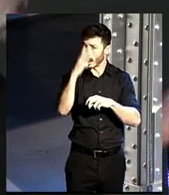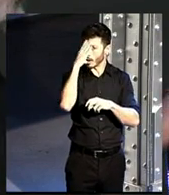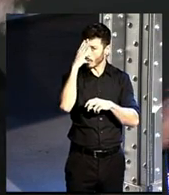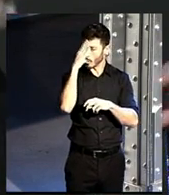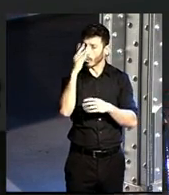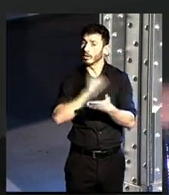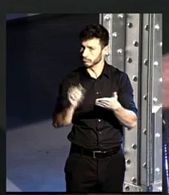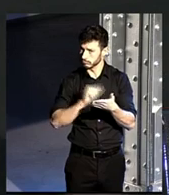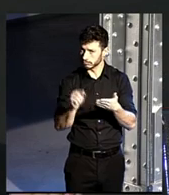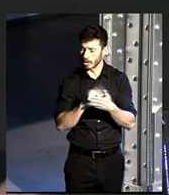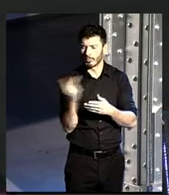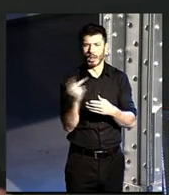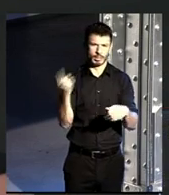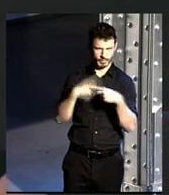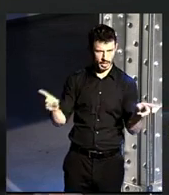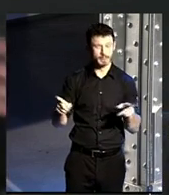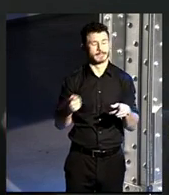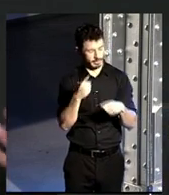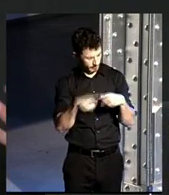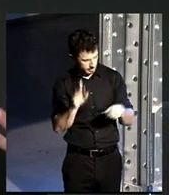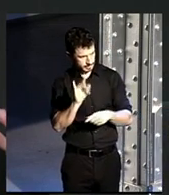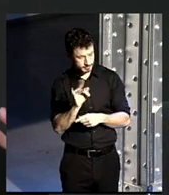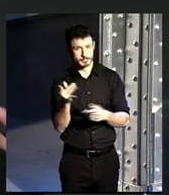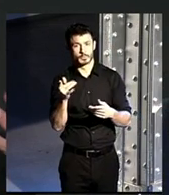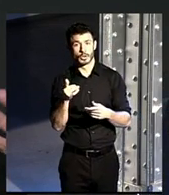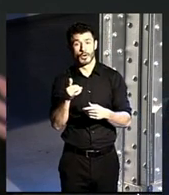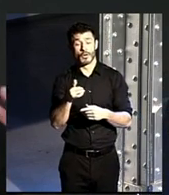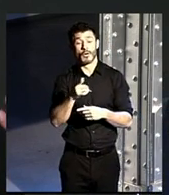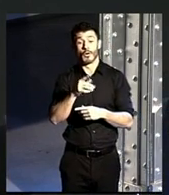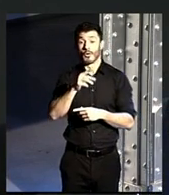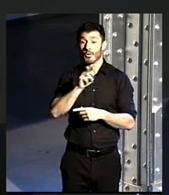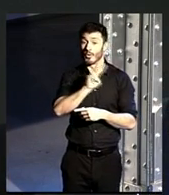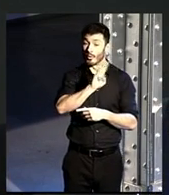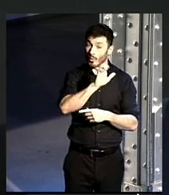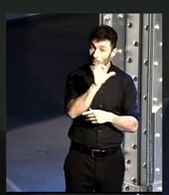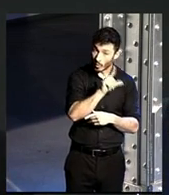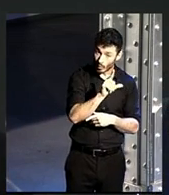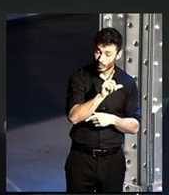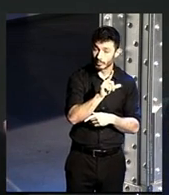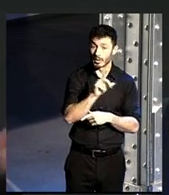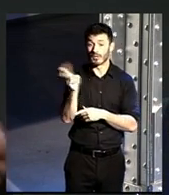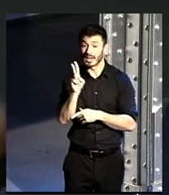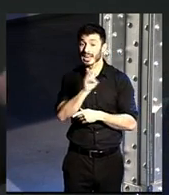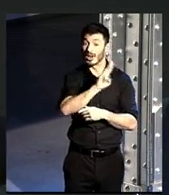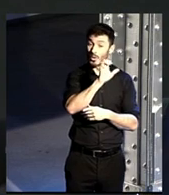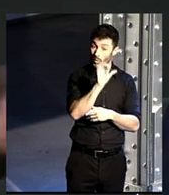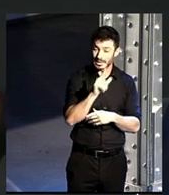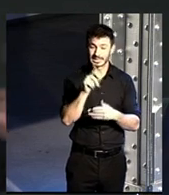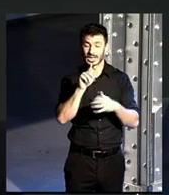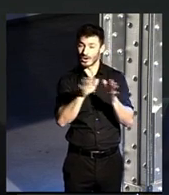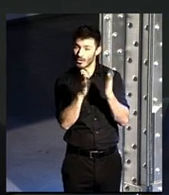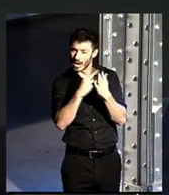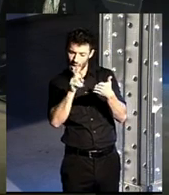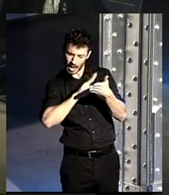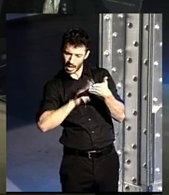distinta. Pero ahí estamos. A Verne, cuando leyó la novela de Wells, dijo, un material que rechaza, o sea,